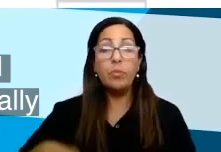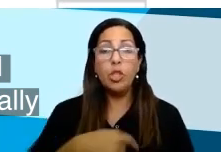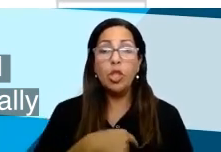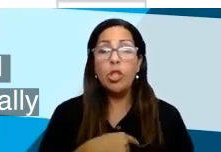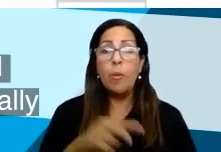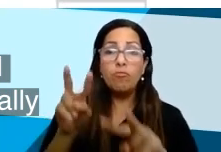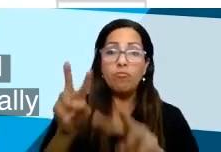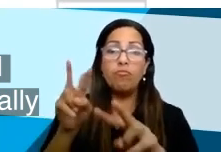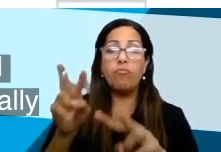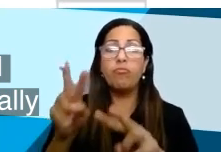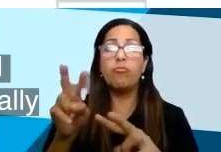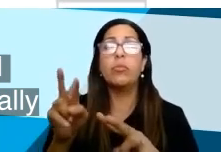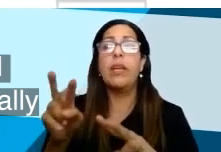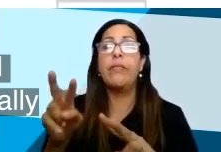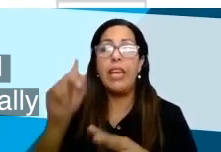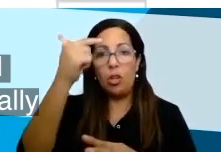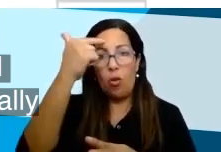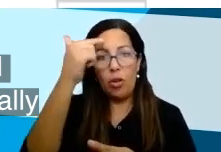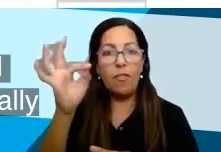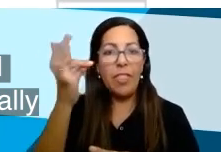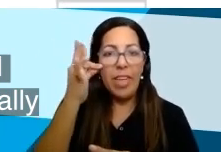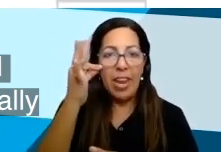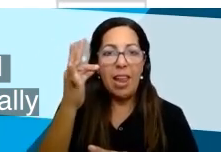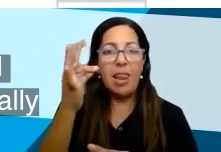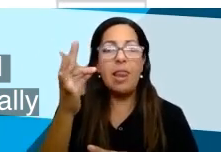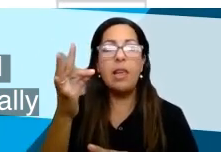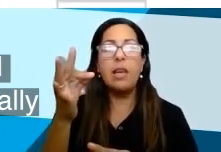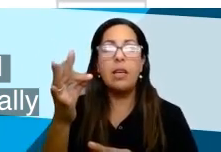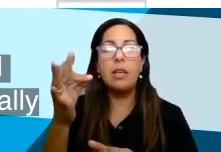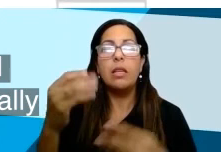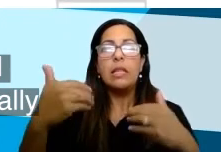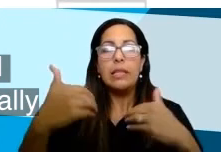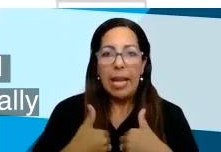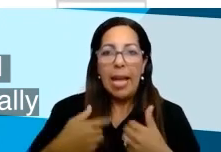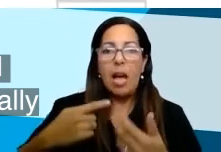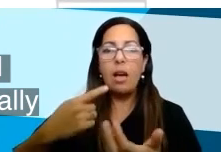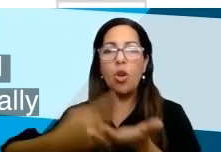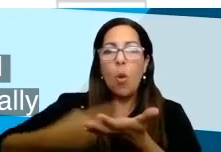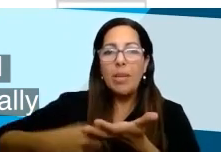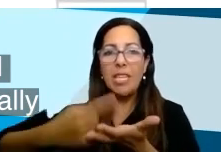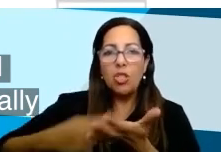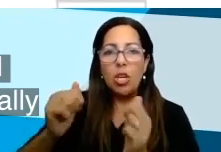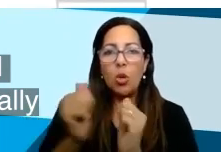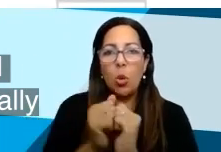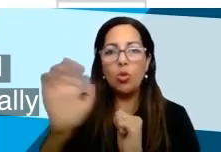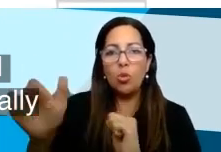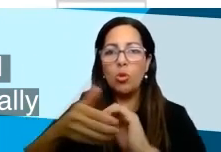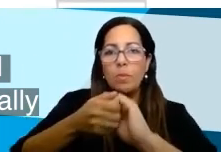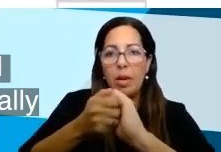de que el gobierno federal se tenga conversaciones con sus partners o